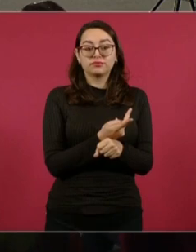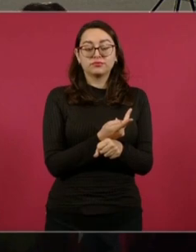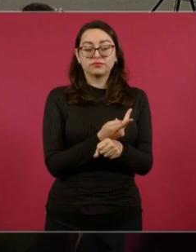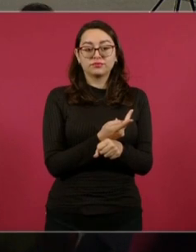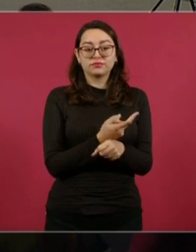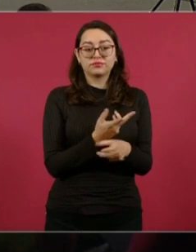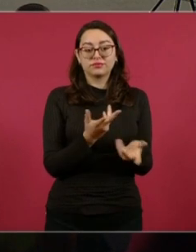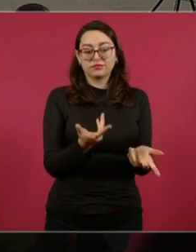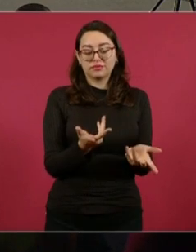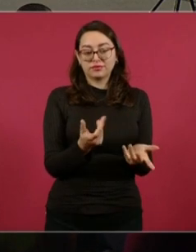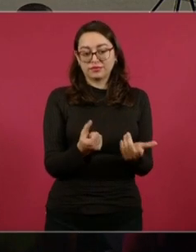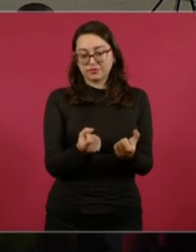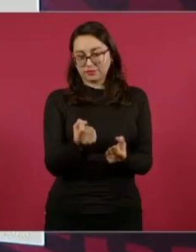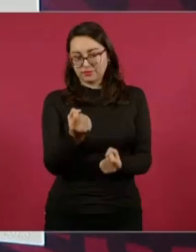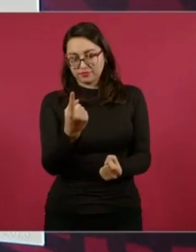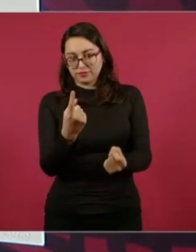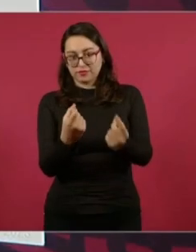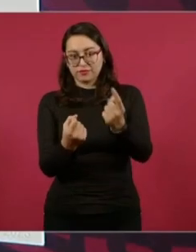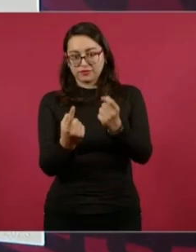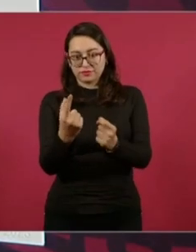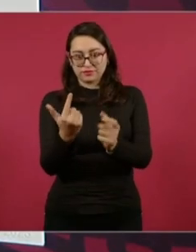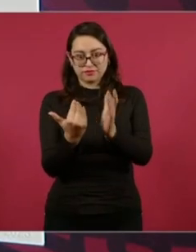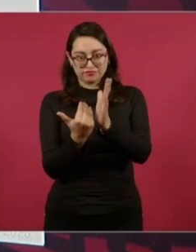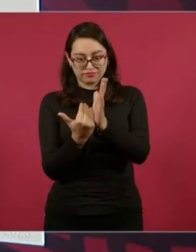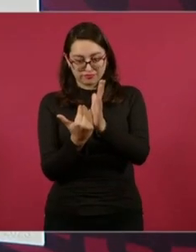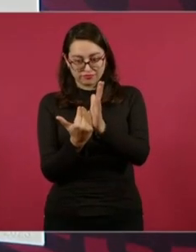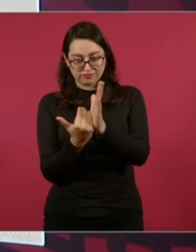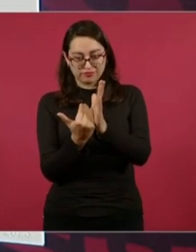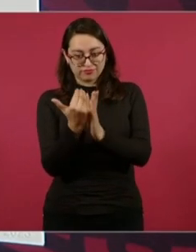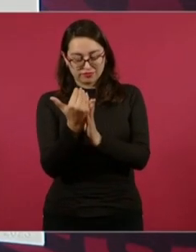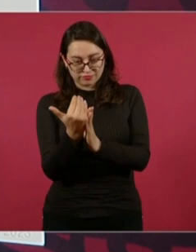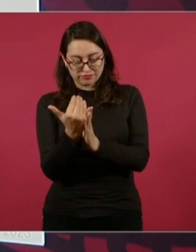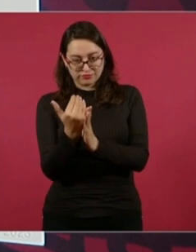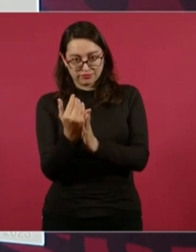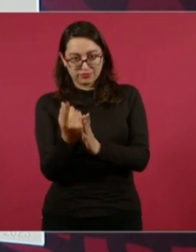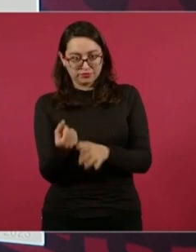no, porque tienen más,